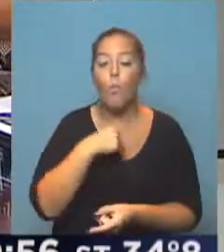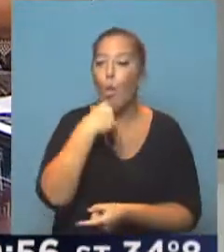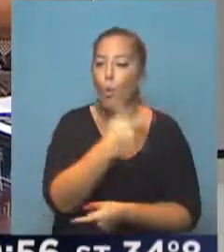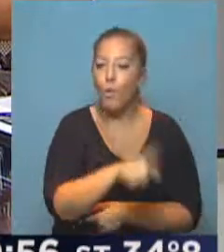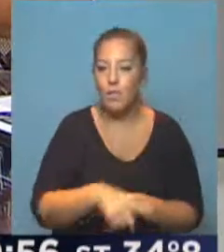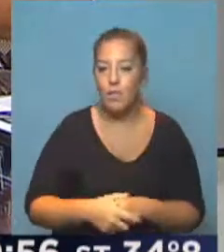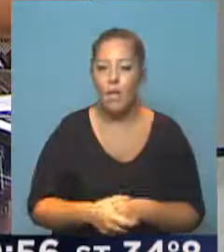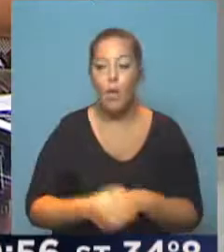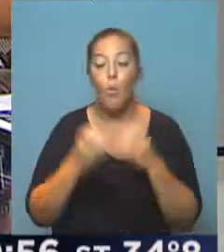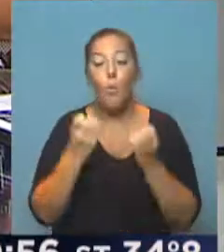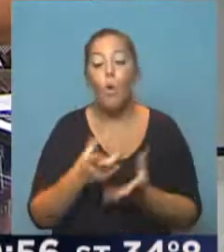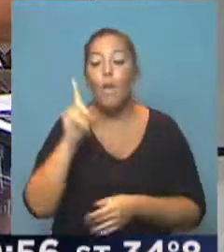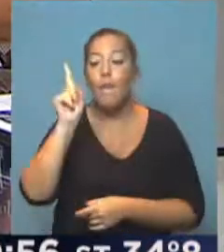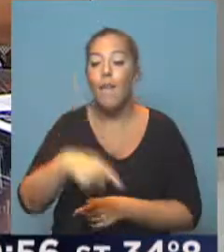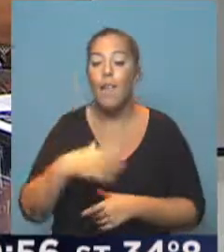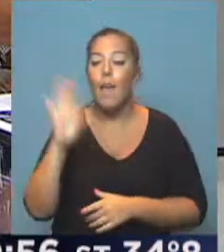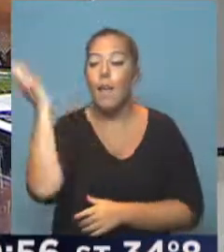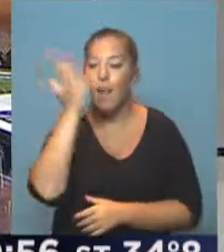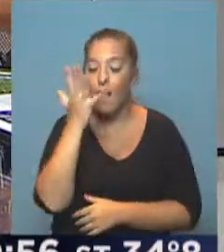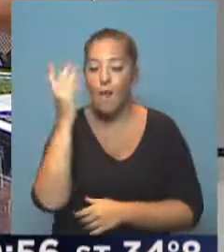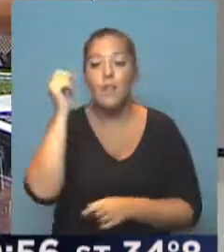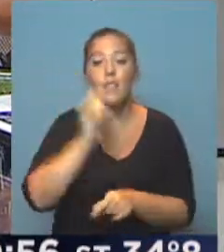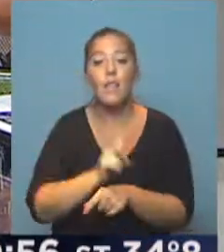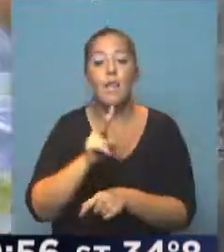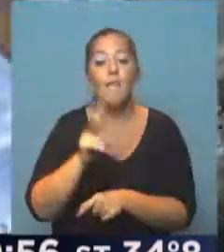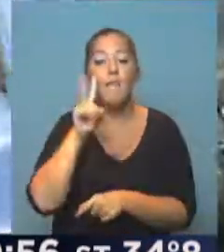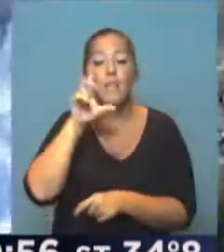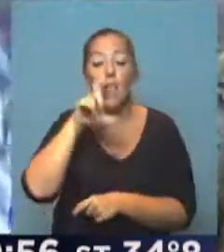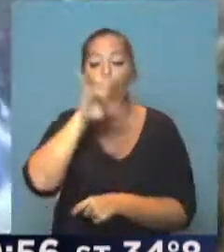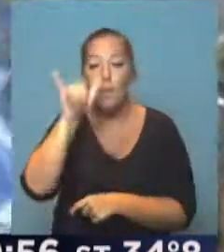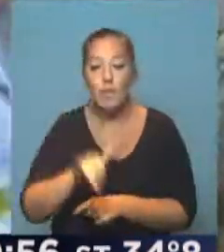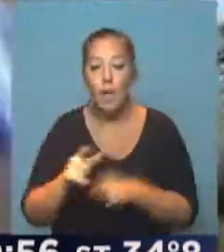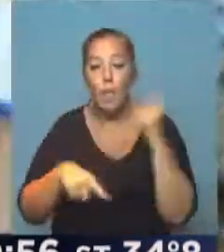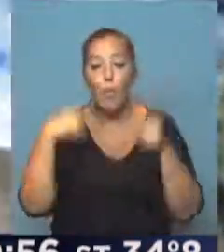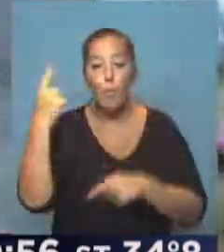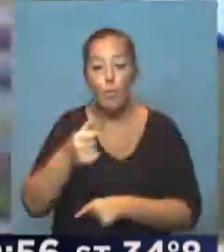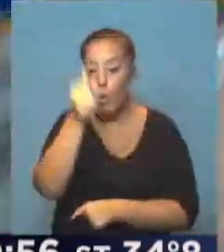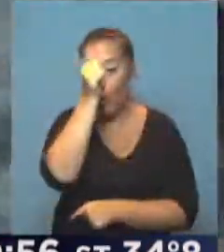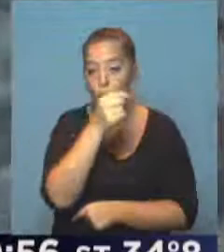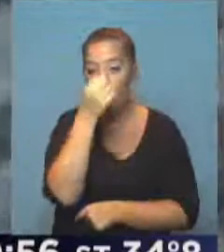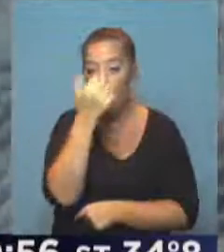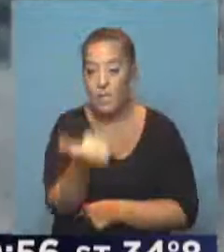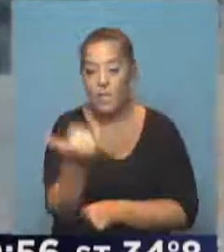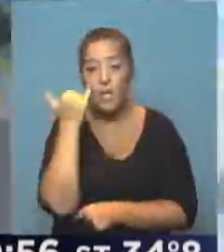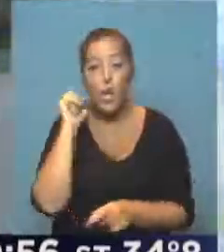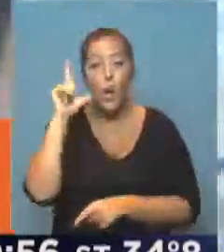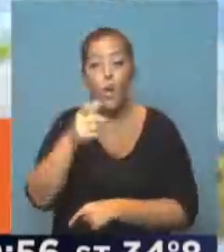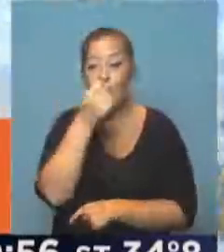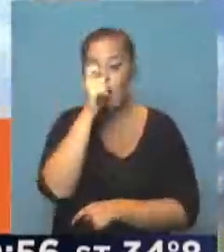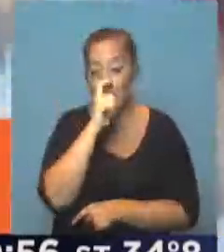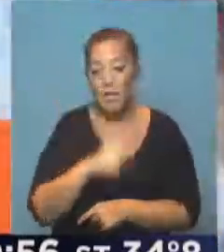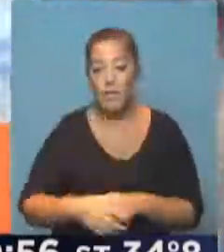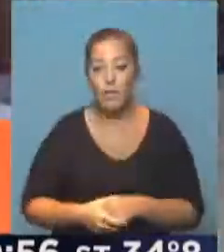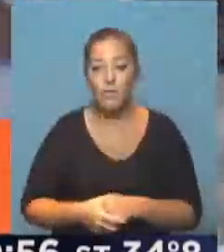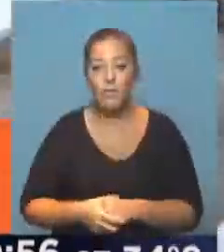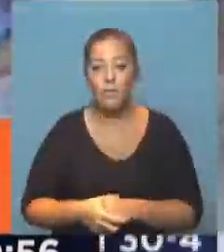Aires! Porque se vienen los carnavales en Vicente López. El próximo domingo 26 y lunes 27. Va